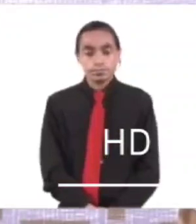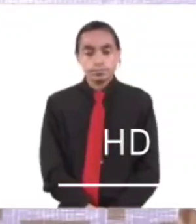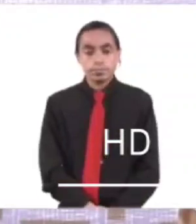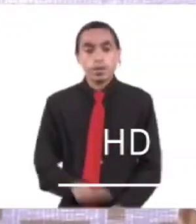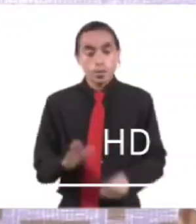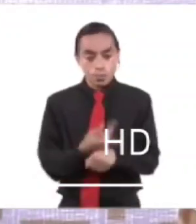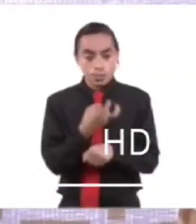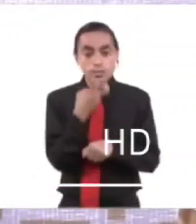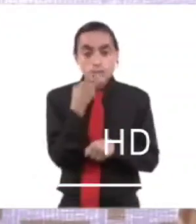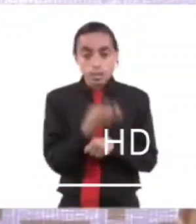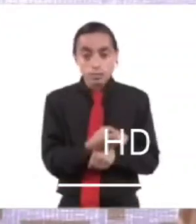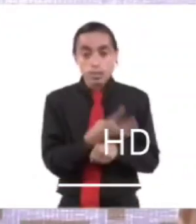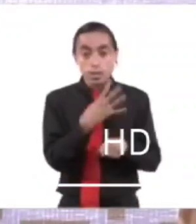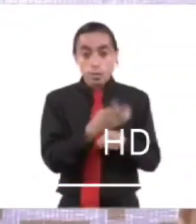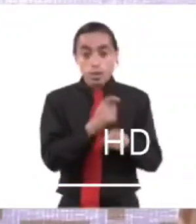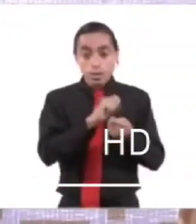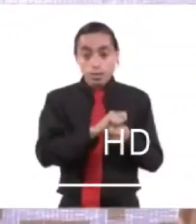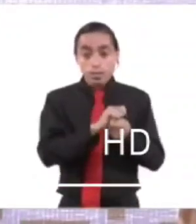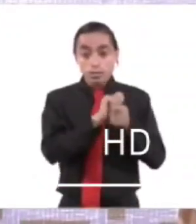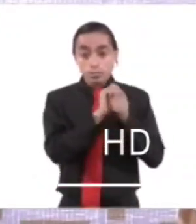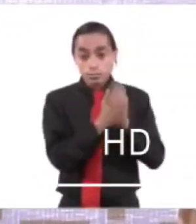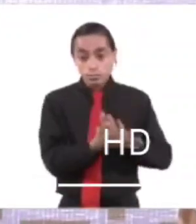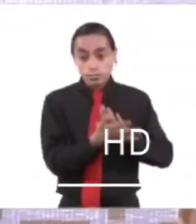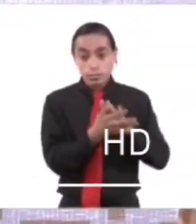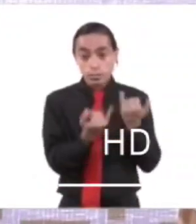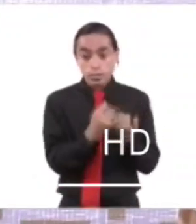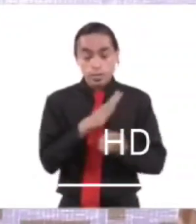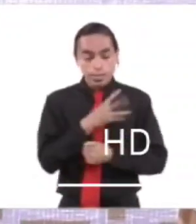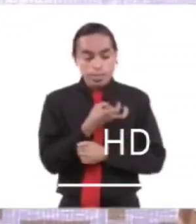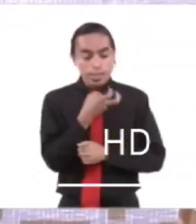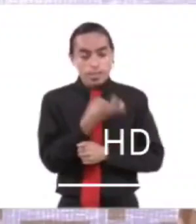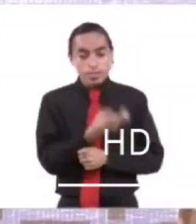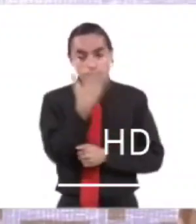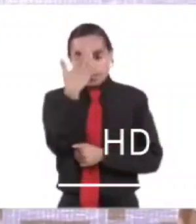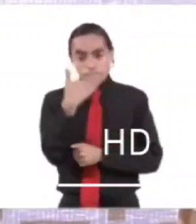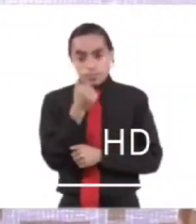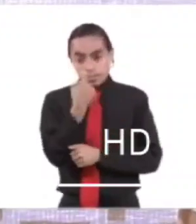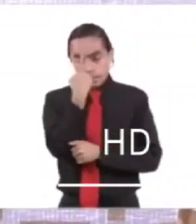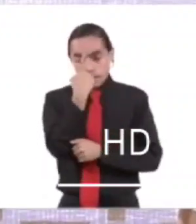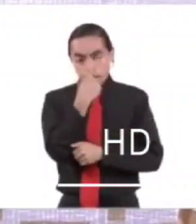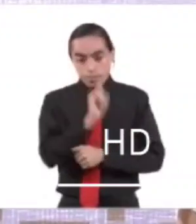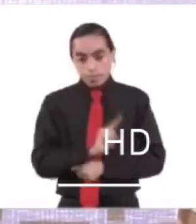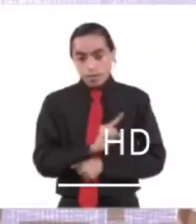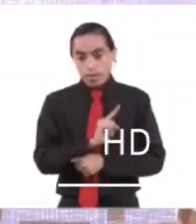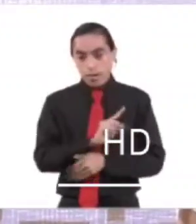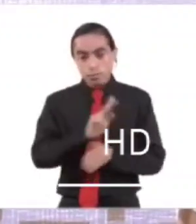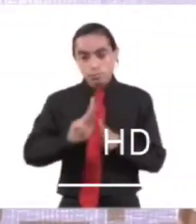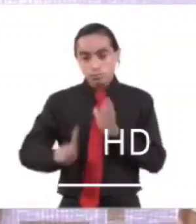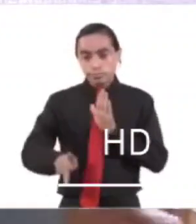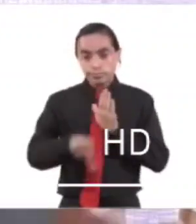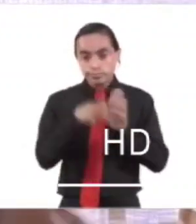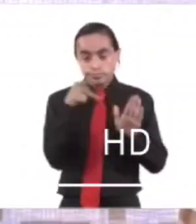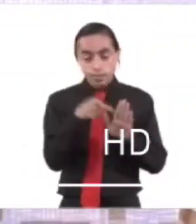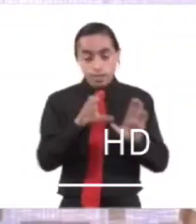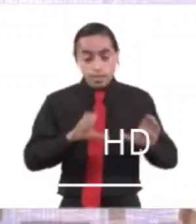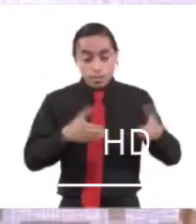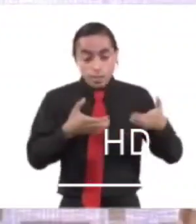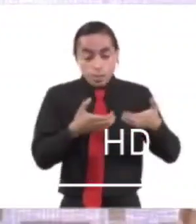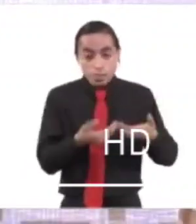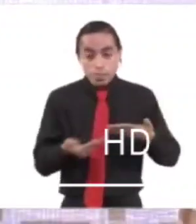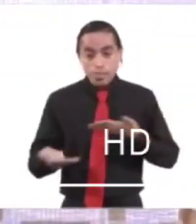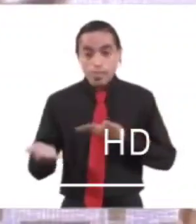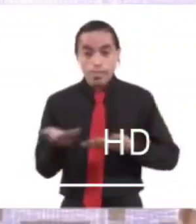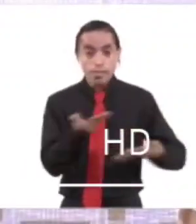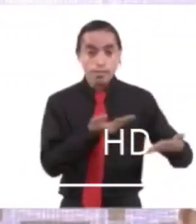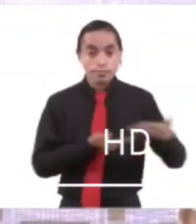la cuarta transformación, es en esta capacidad de reconstruir la comunidad de los